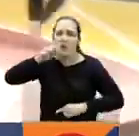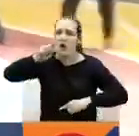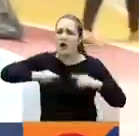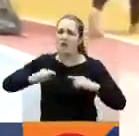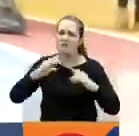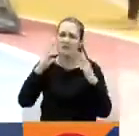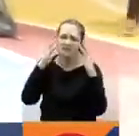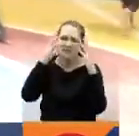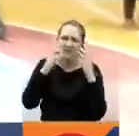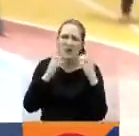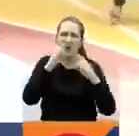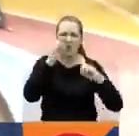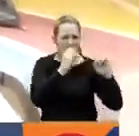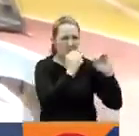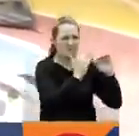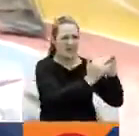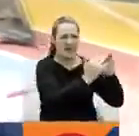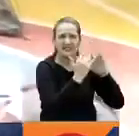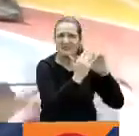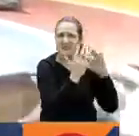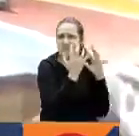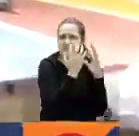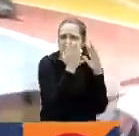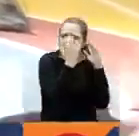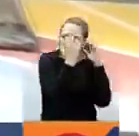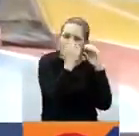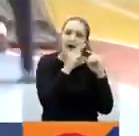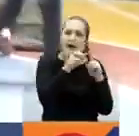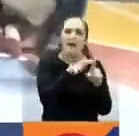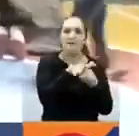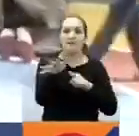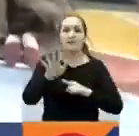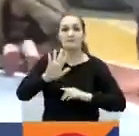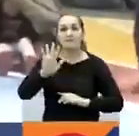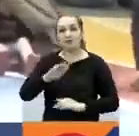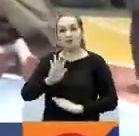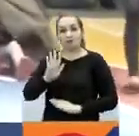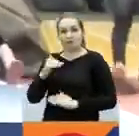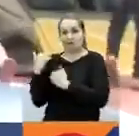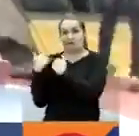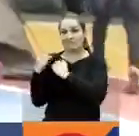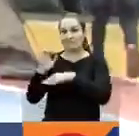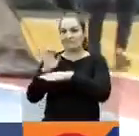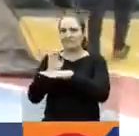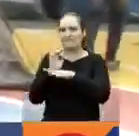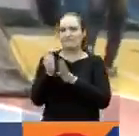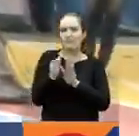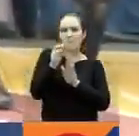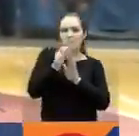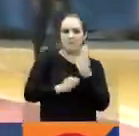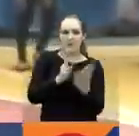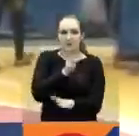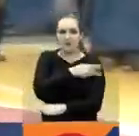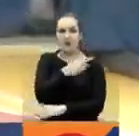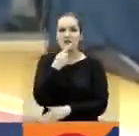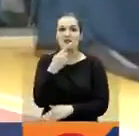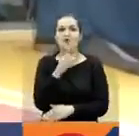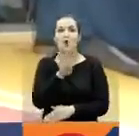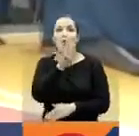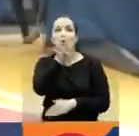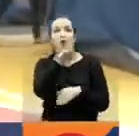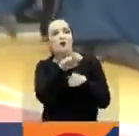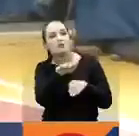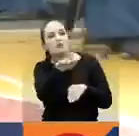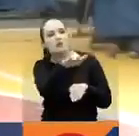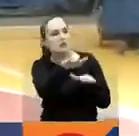medio de todas esas confrontaciones según lo que dicen en la personería municipal es que estos campesinos son de cuatro veredas y de un corregimiento